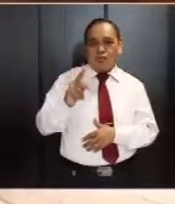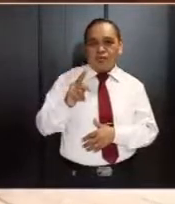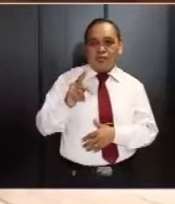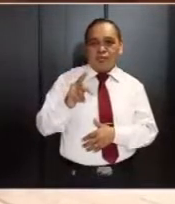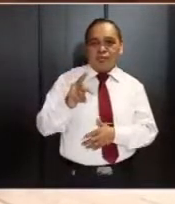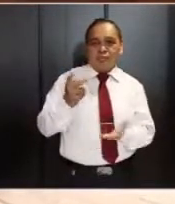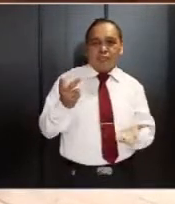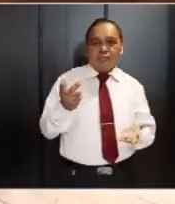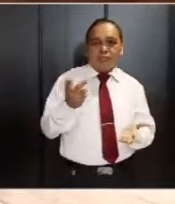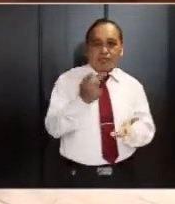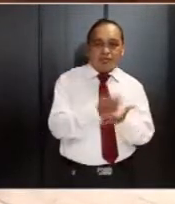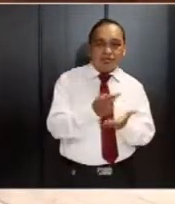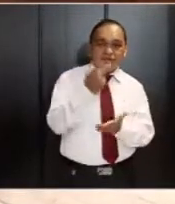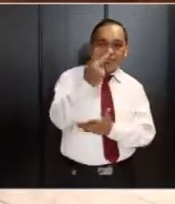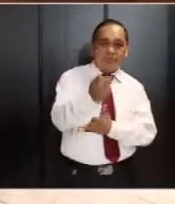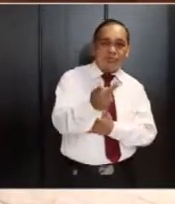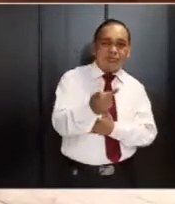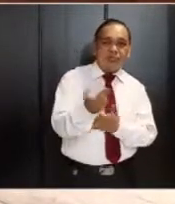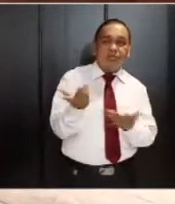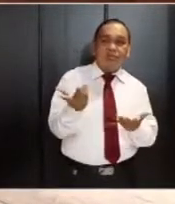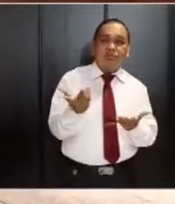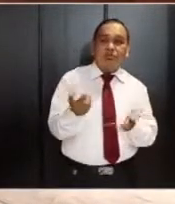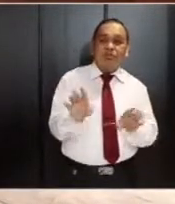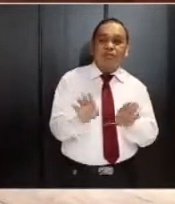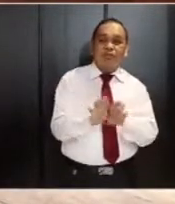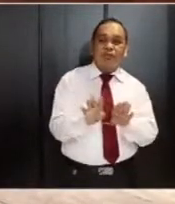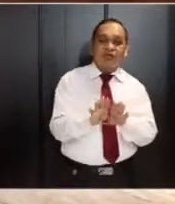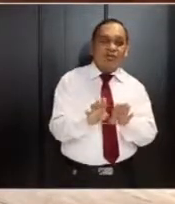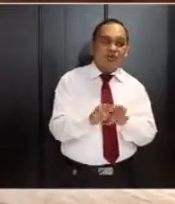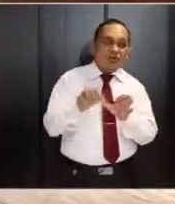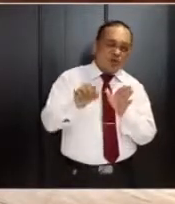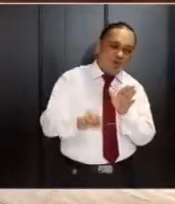premio, o le cambiamos que no sea 00. ¿Cómo lo ven?